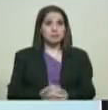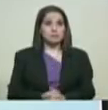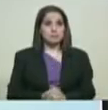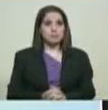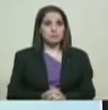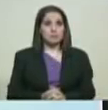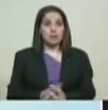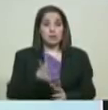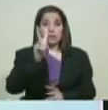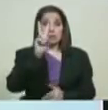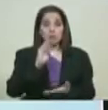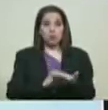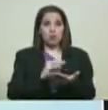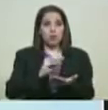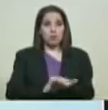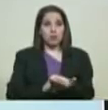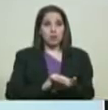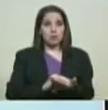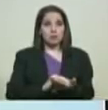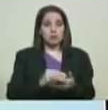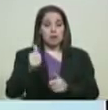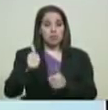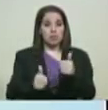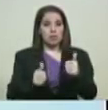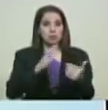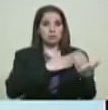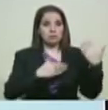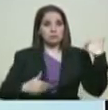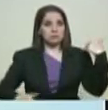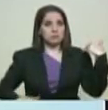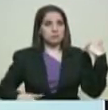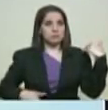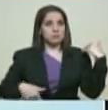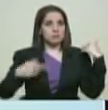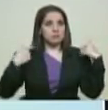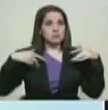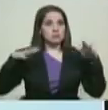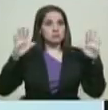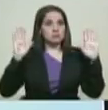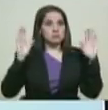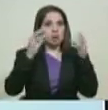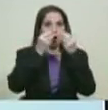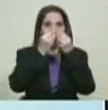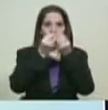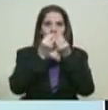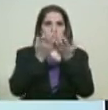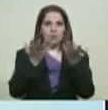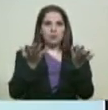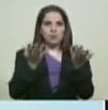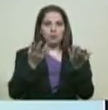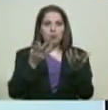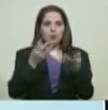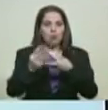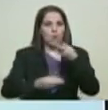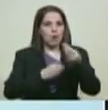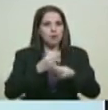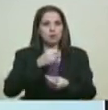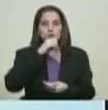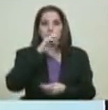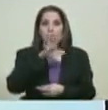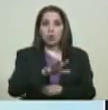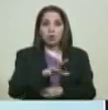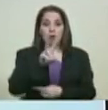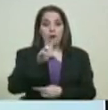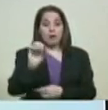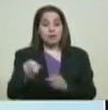y por segunda vez candidato a presidente, creo que estamos a las puertas de un hecho histórico en Venezuela el próximo